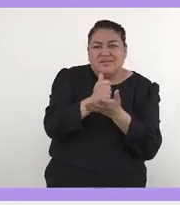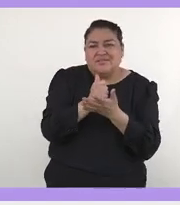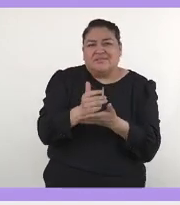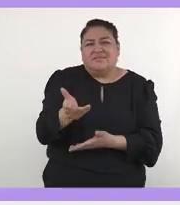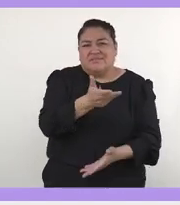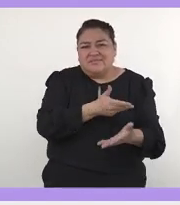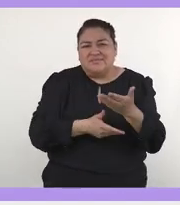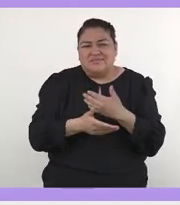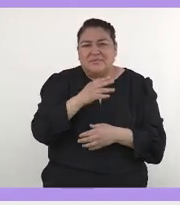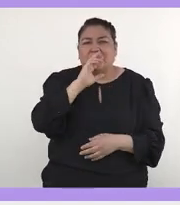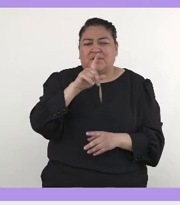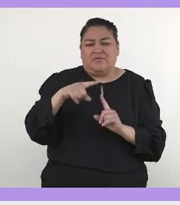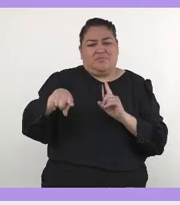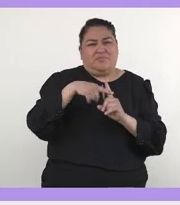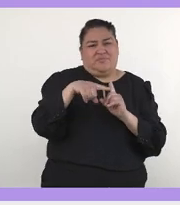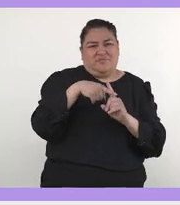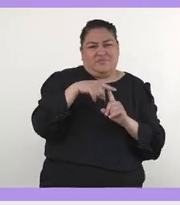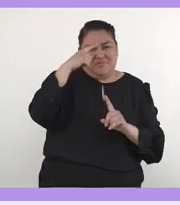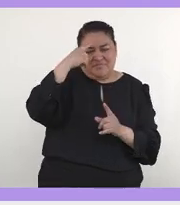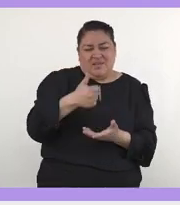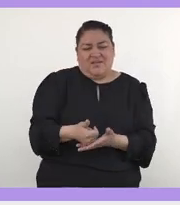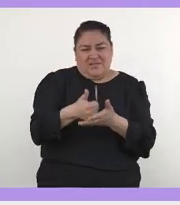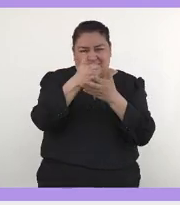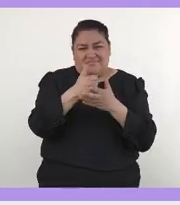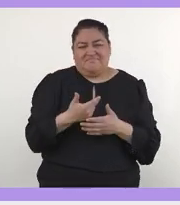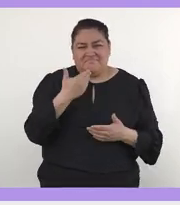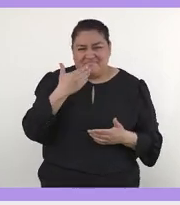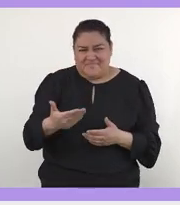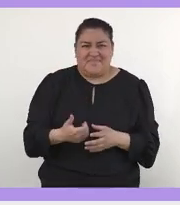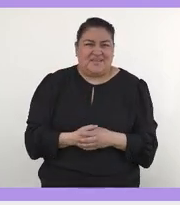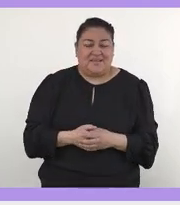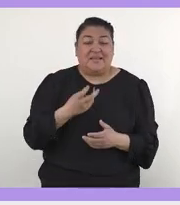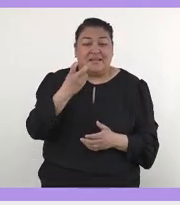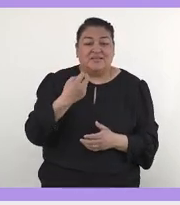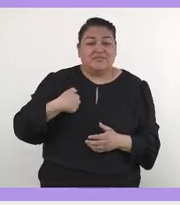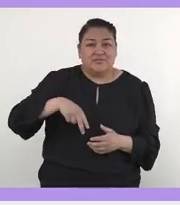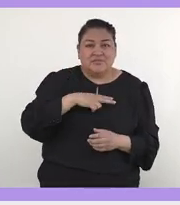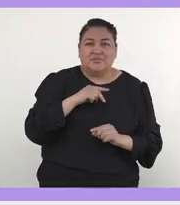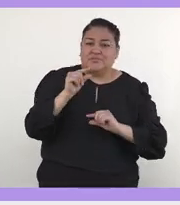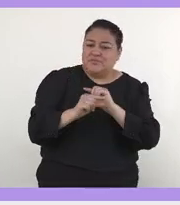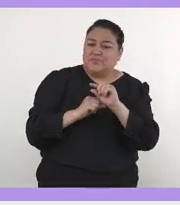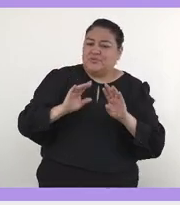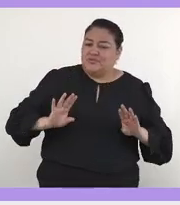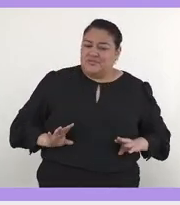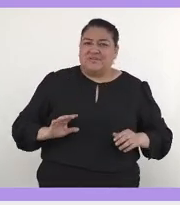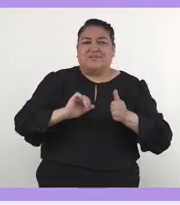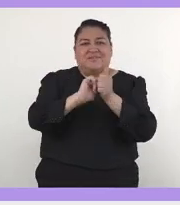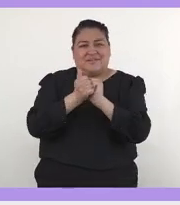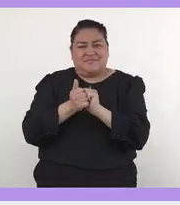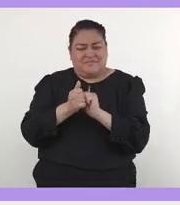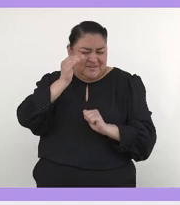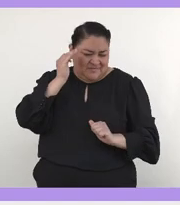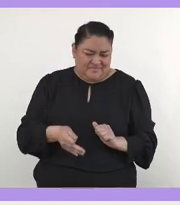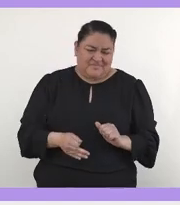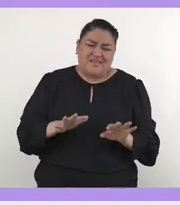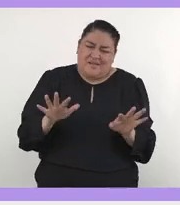que sientan que no pasa nada no es el fin del mundo o sea solamente estamos cambiando ya que abrazar el cambio